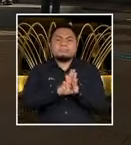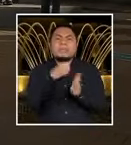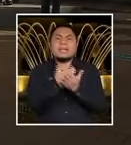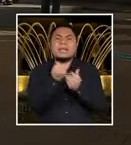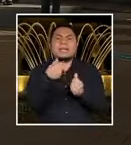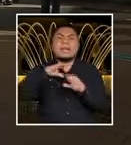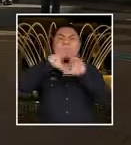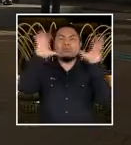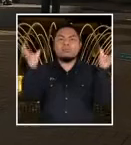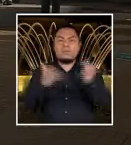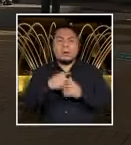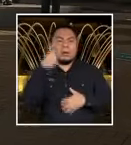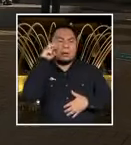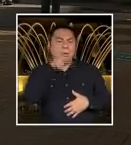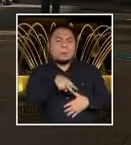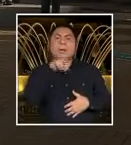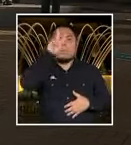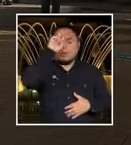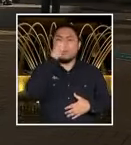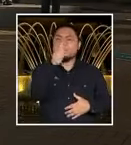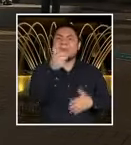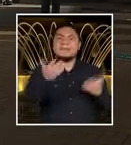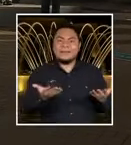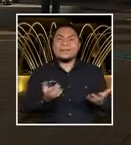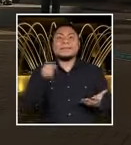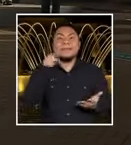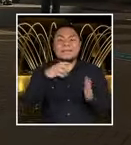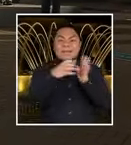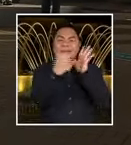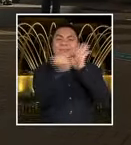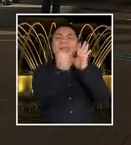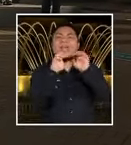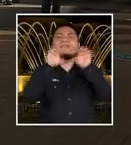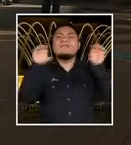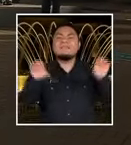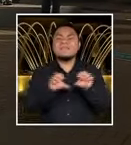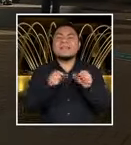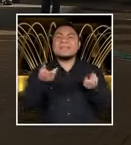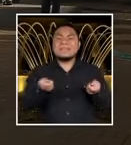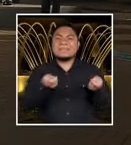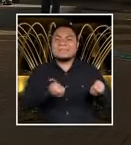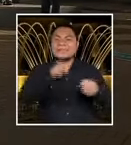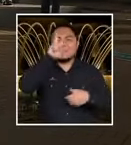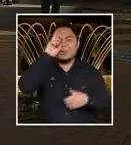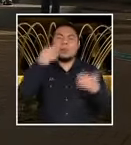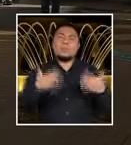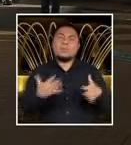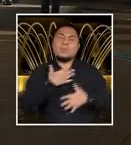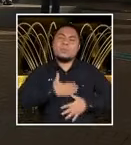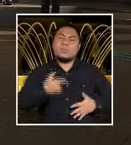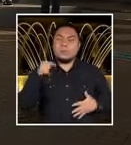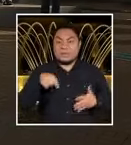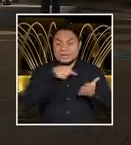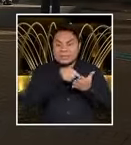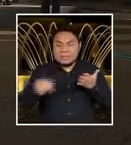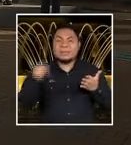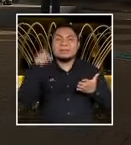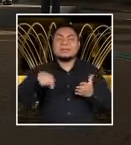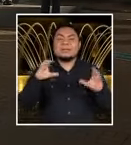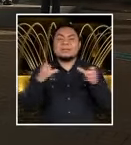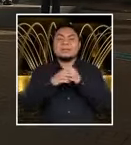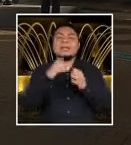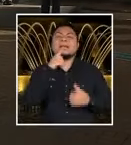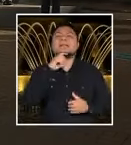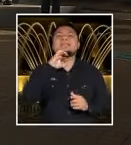reconoce en el mundo. Y es así que a través de este sello, en lo que va de las siguientes semanas, desde Senfotur se